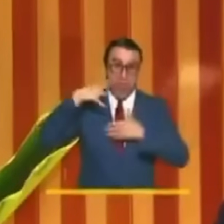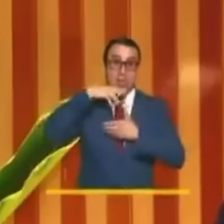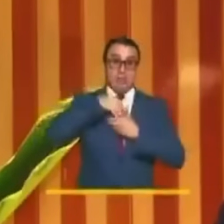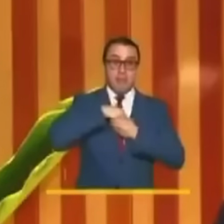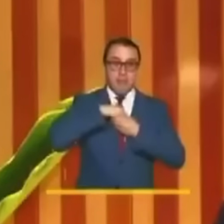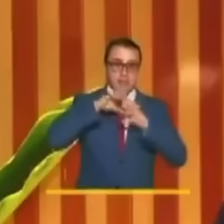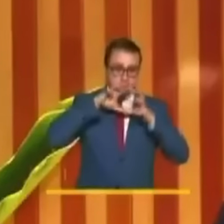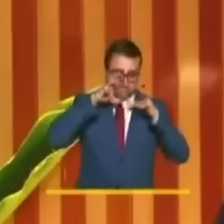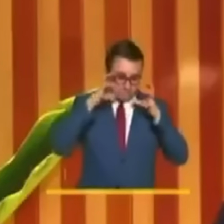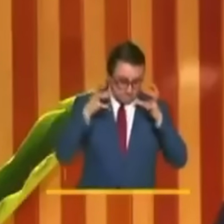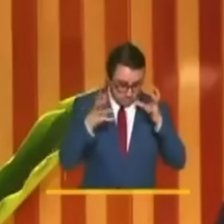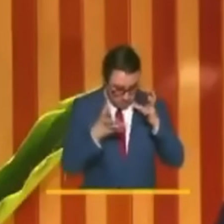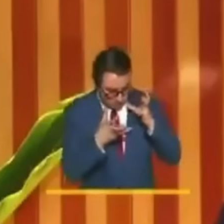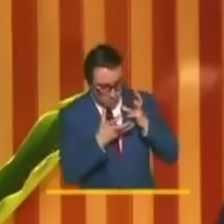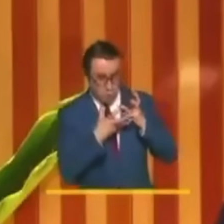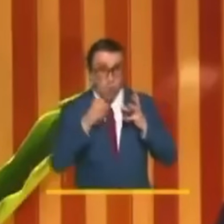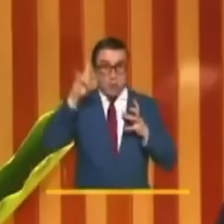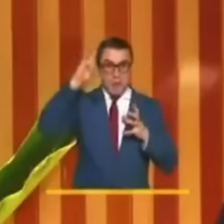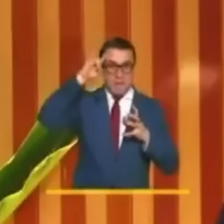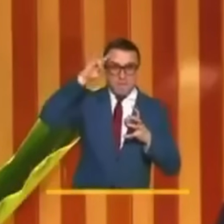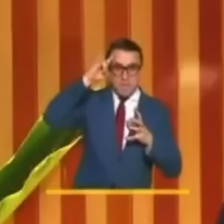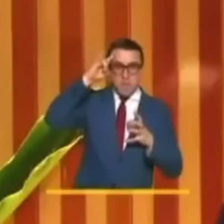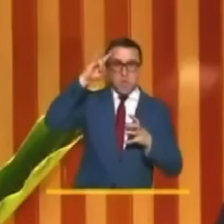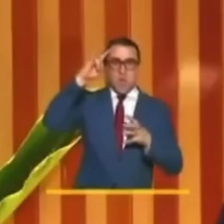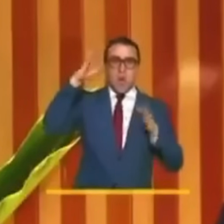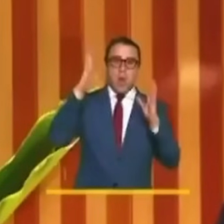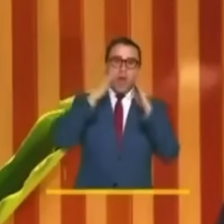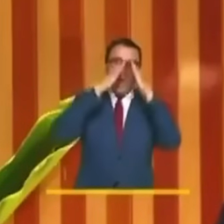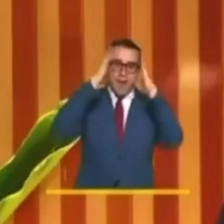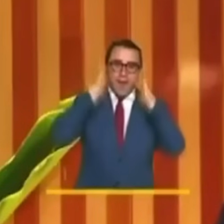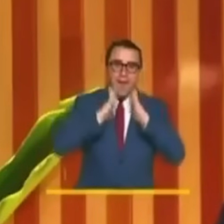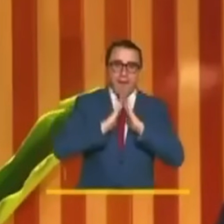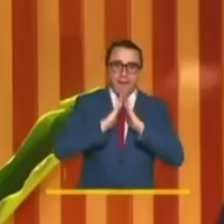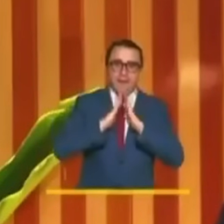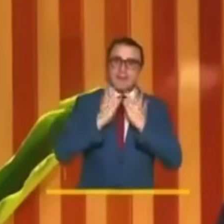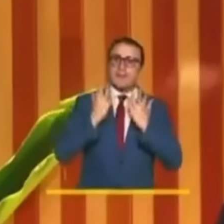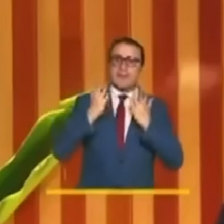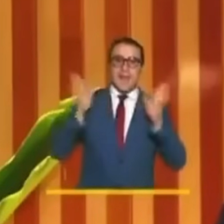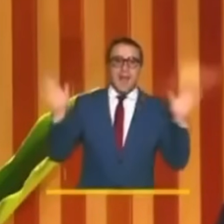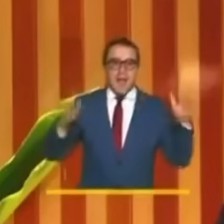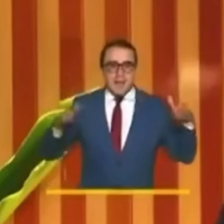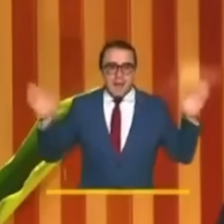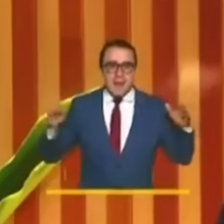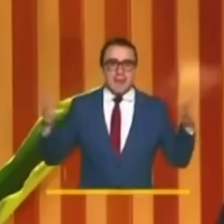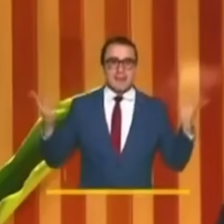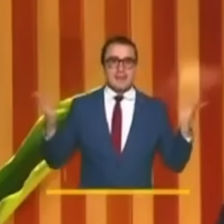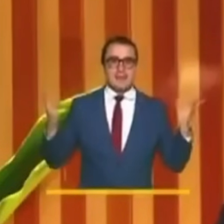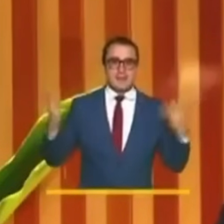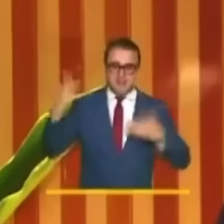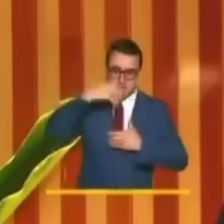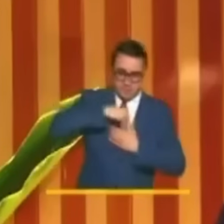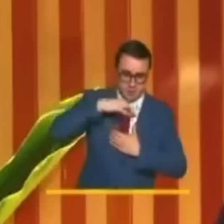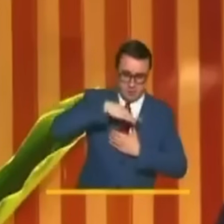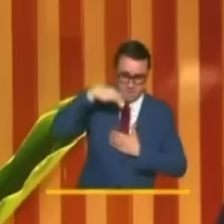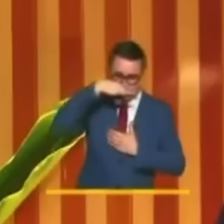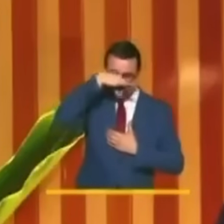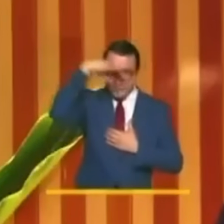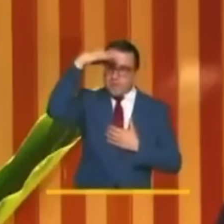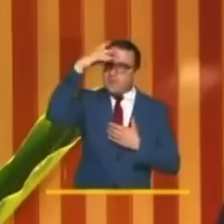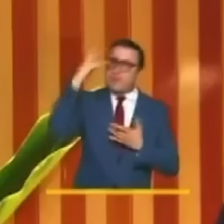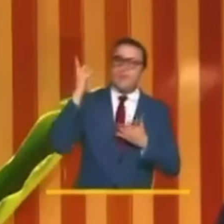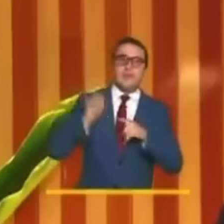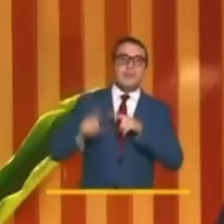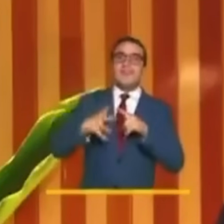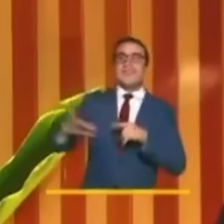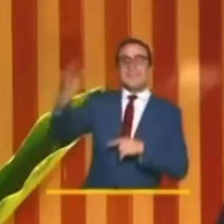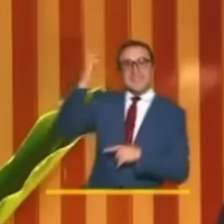demonios y ángeles dentro. Las fantasías, los fantasmas, aquella que se creó en